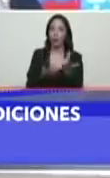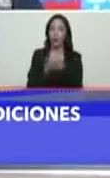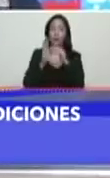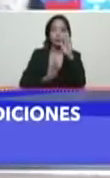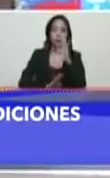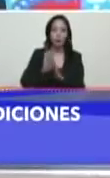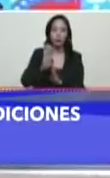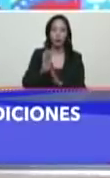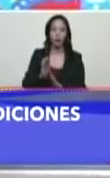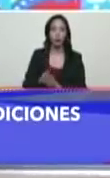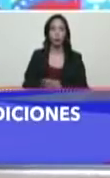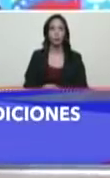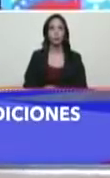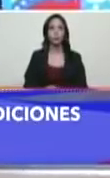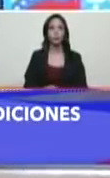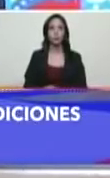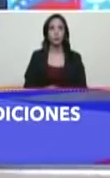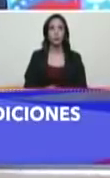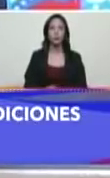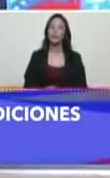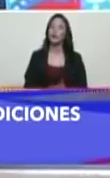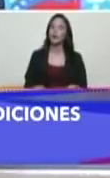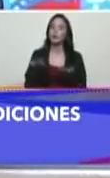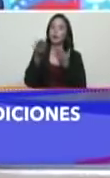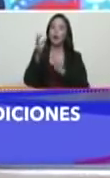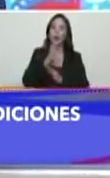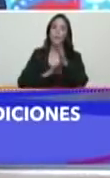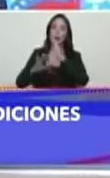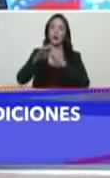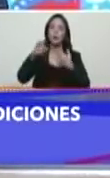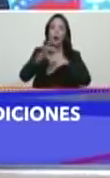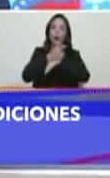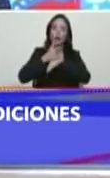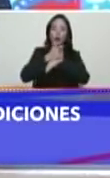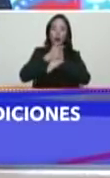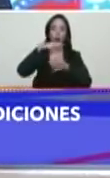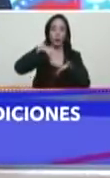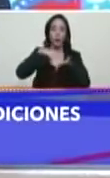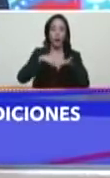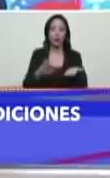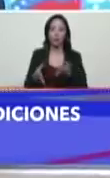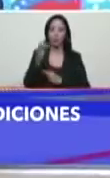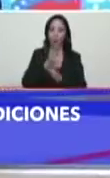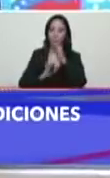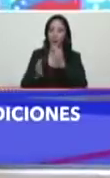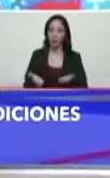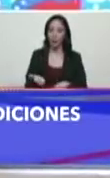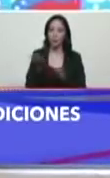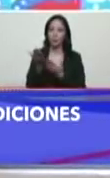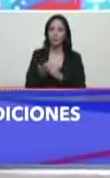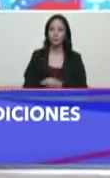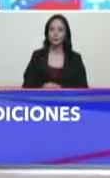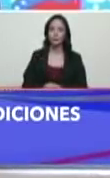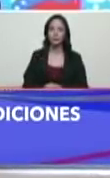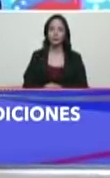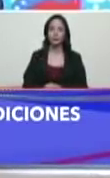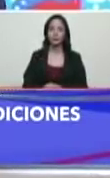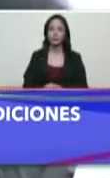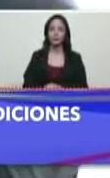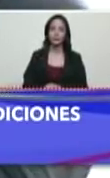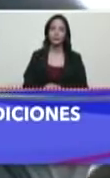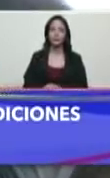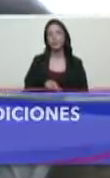desarrollo. ¿Qué me cuenta el padrino de la FITVEN de este año, nuestro gobernador Héctor Rodríguez Castro?